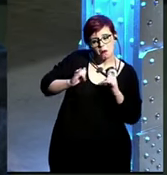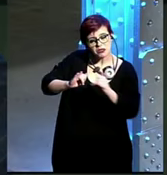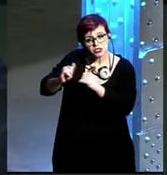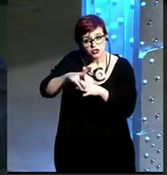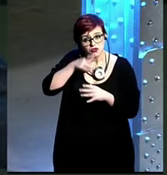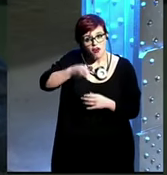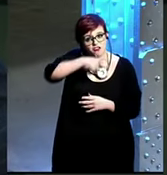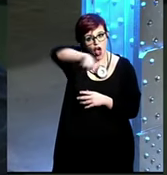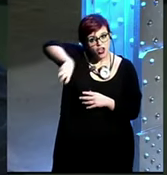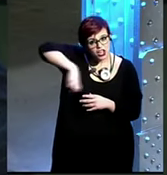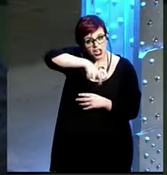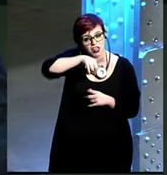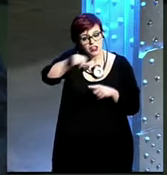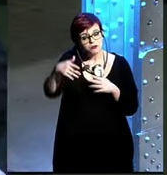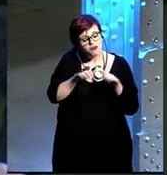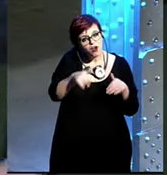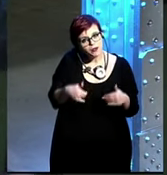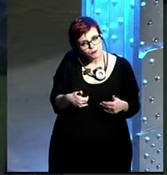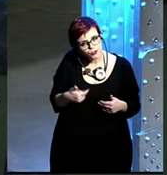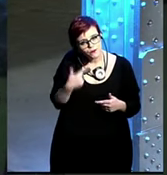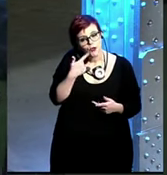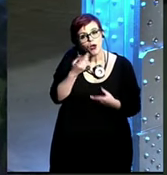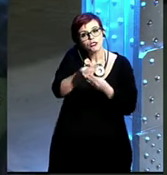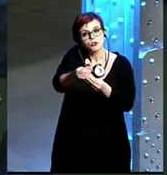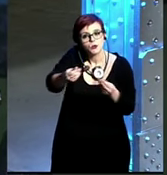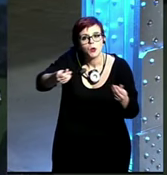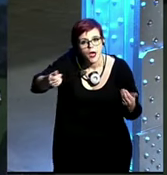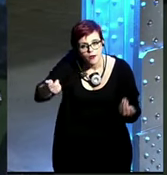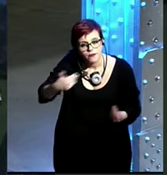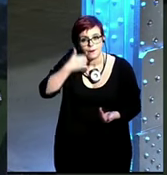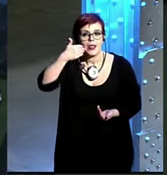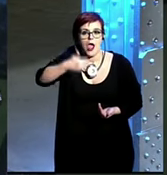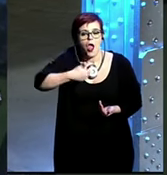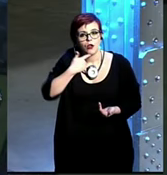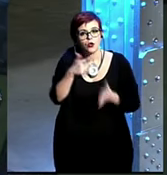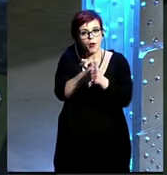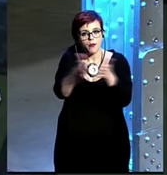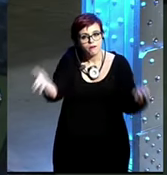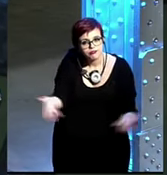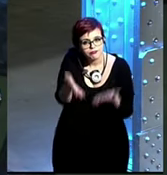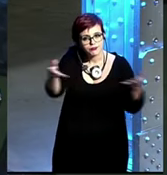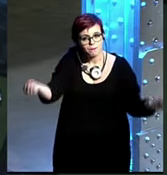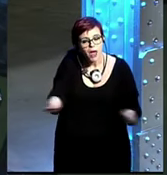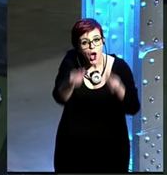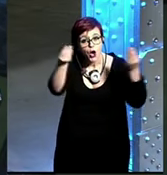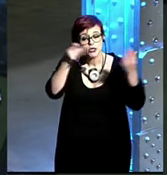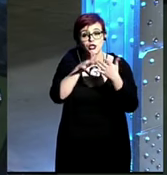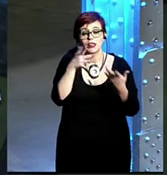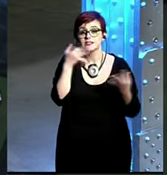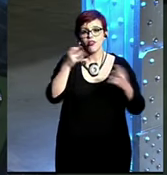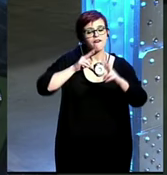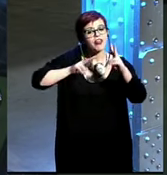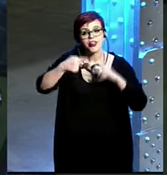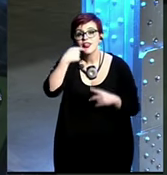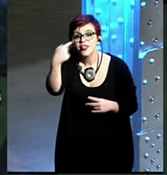el bloque y luego volvemos? Poco a poco, suavemente, hay que ir fomentando las acciones de la gente. Y lo que hay que decirle,